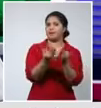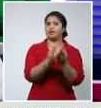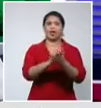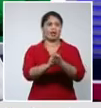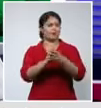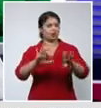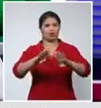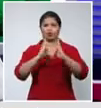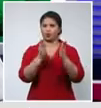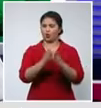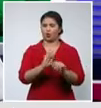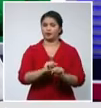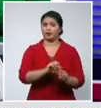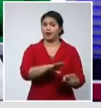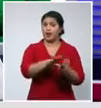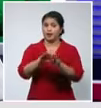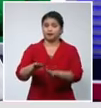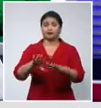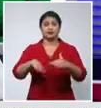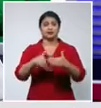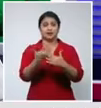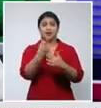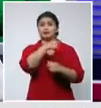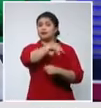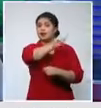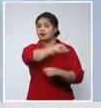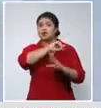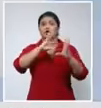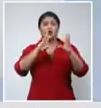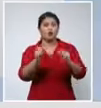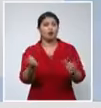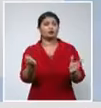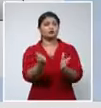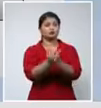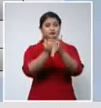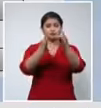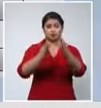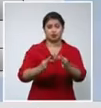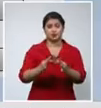ayer de identificar